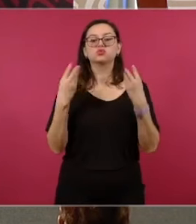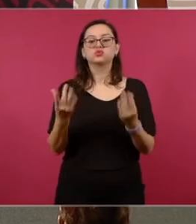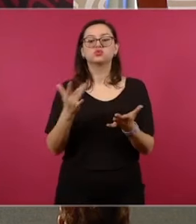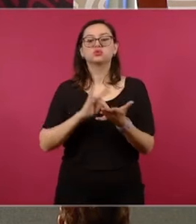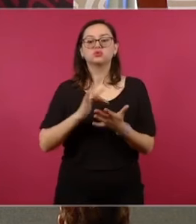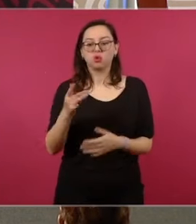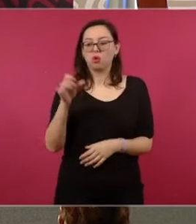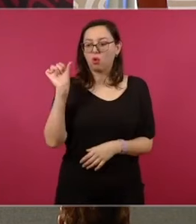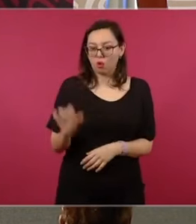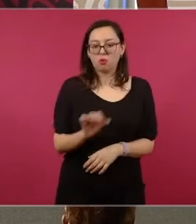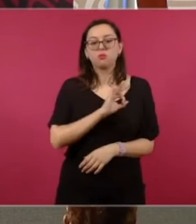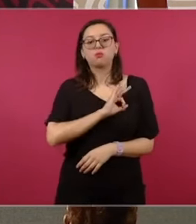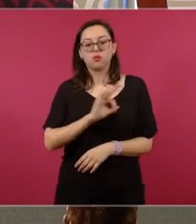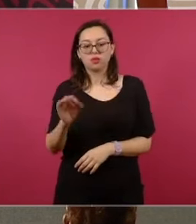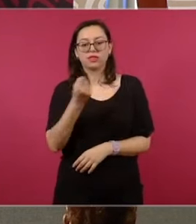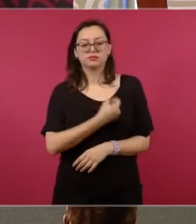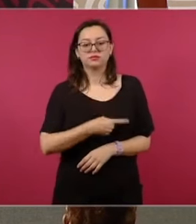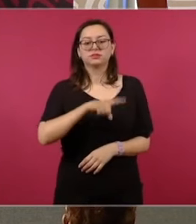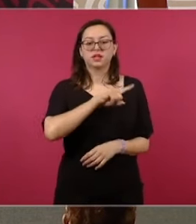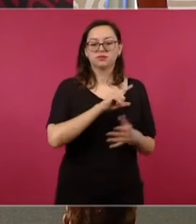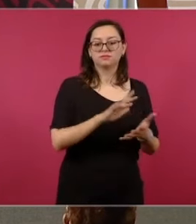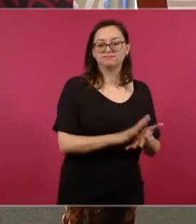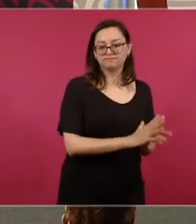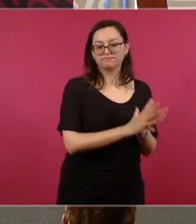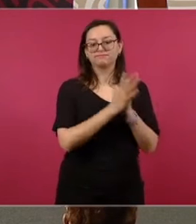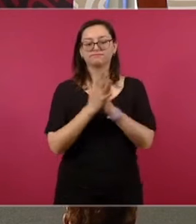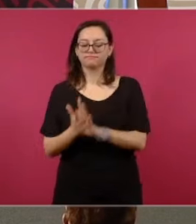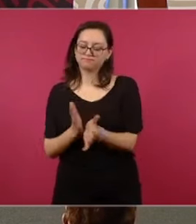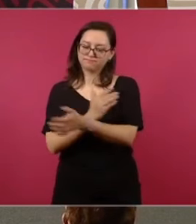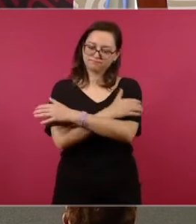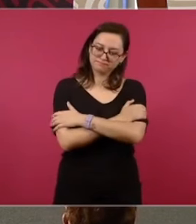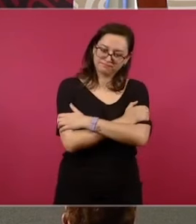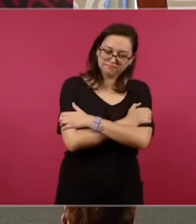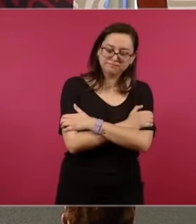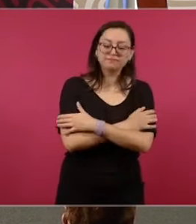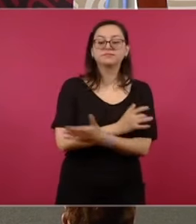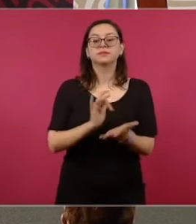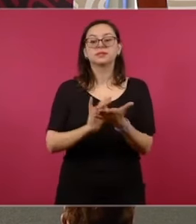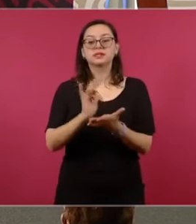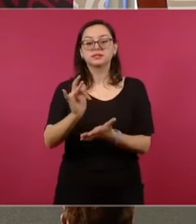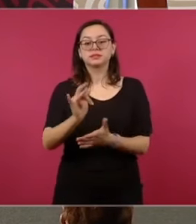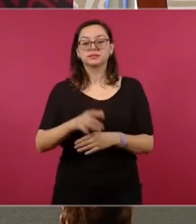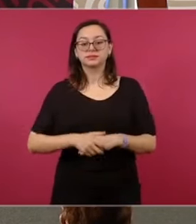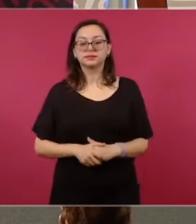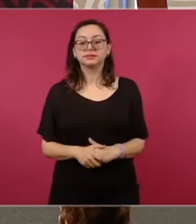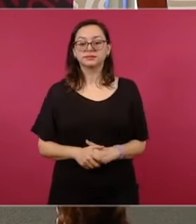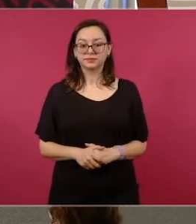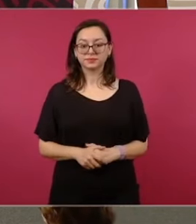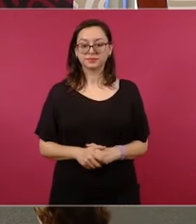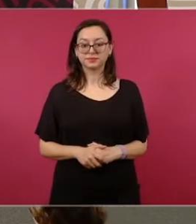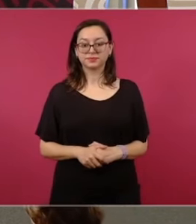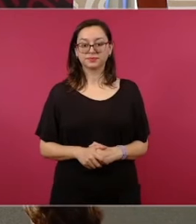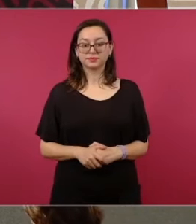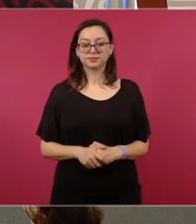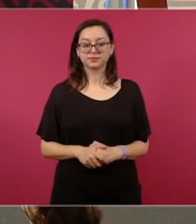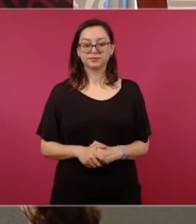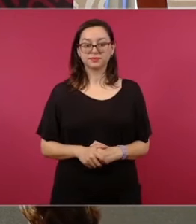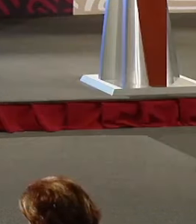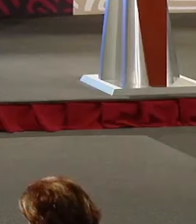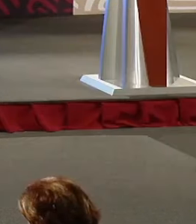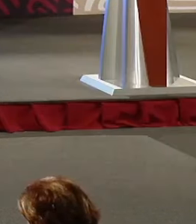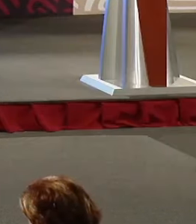esta transformación de la salud en Guerrero. Les mandamos un fuerte abrazo. Muchas gracias. Muchas gracias, gobernadora.